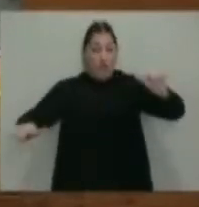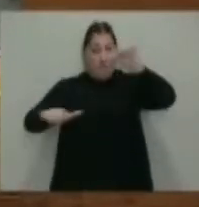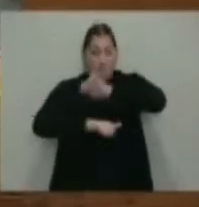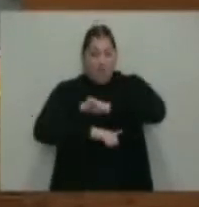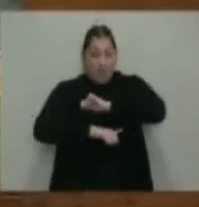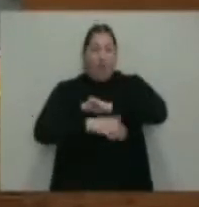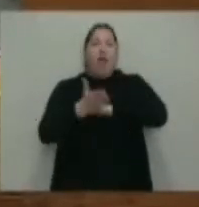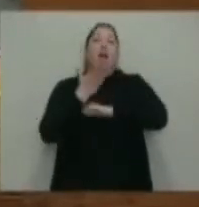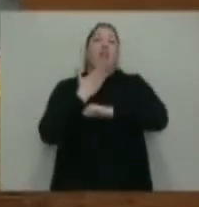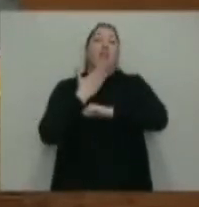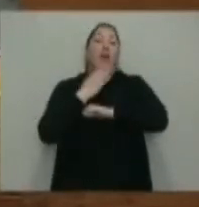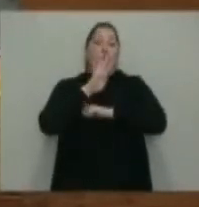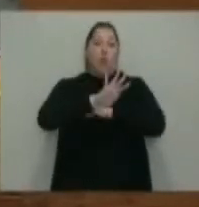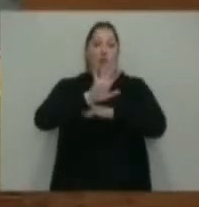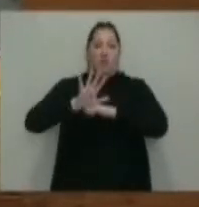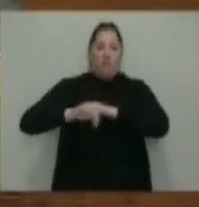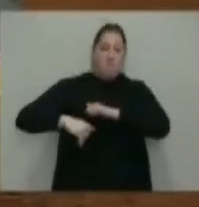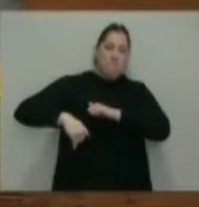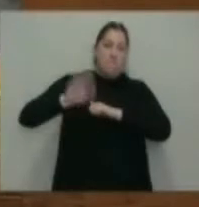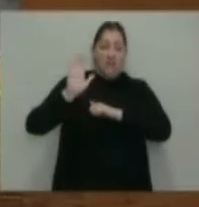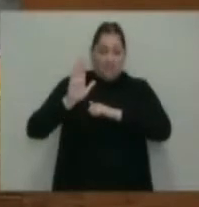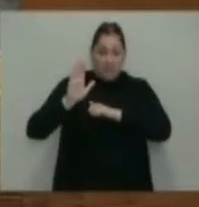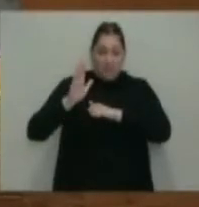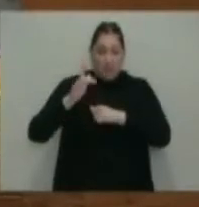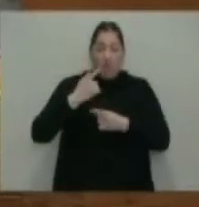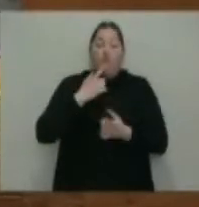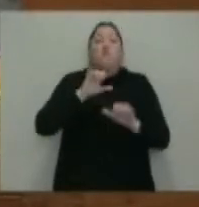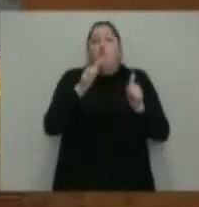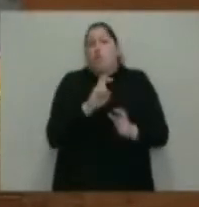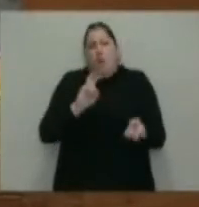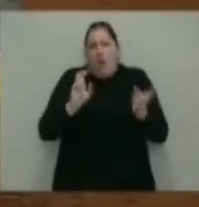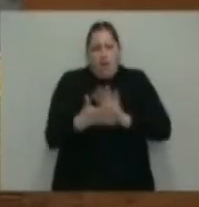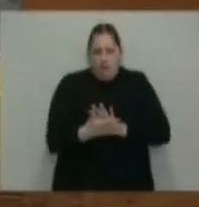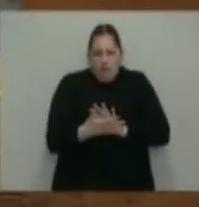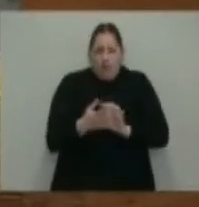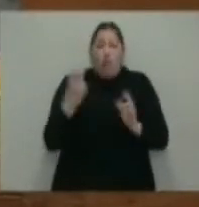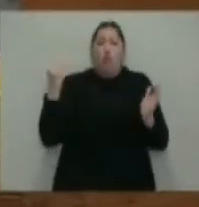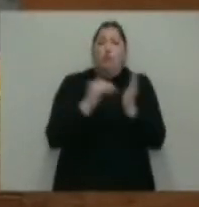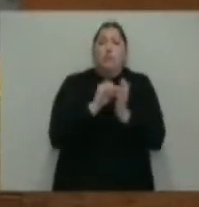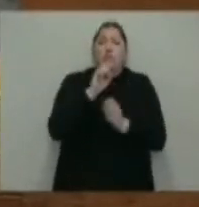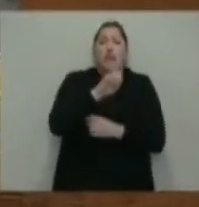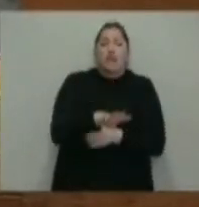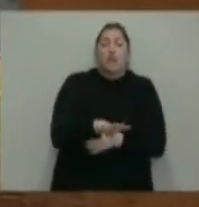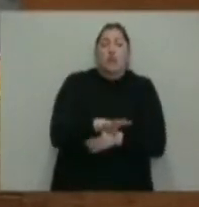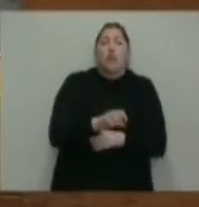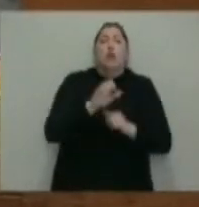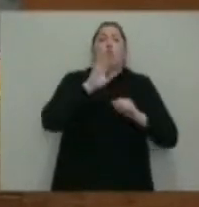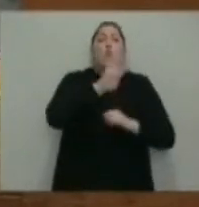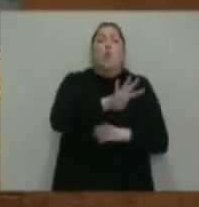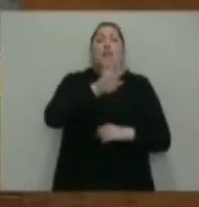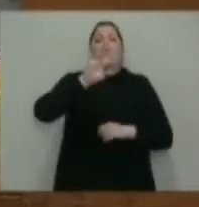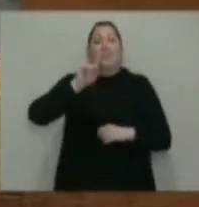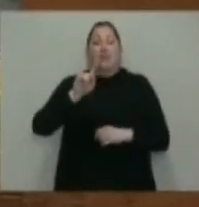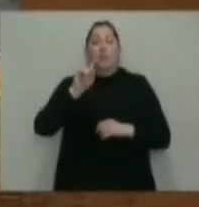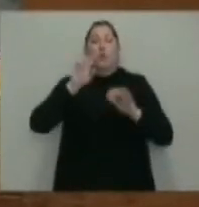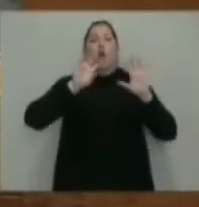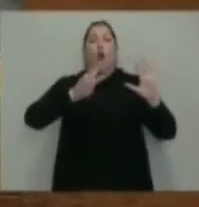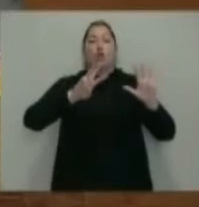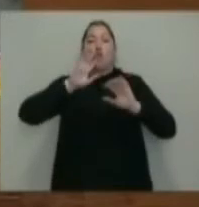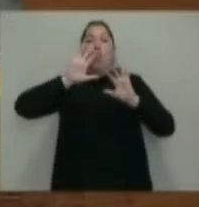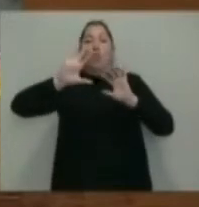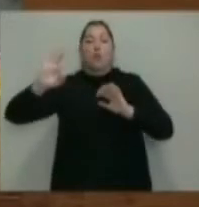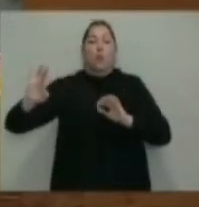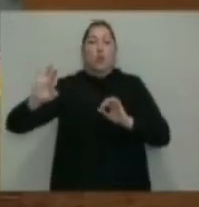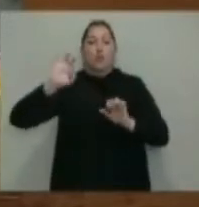de 45 años. Dicho de otra manera, arrancamos 2014 con un total de 41.850